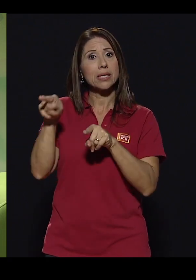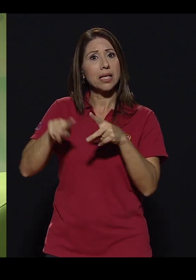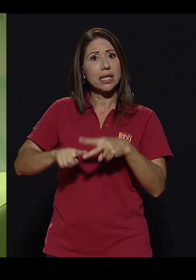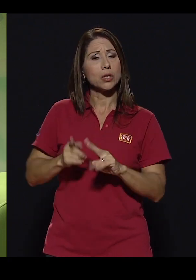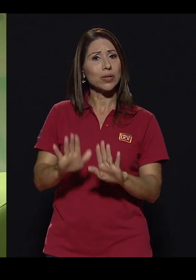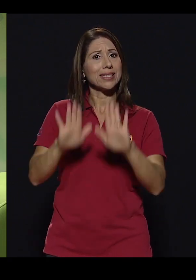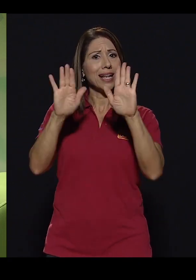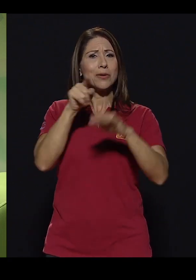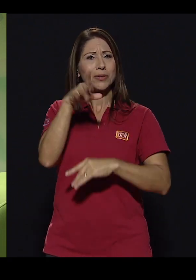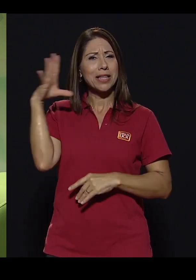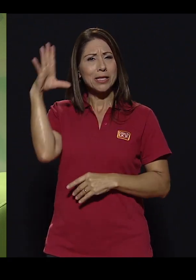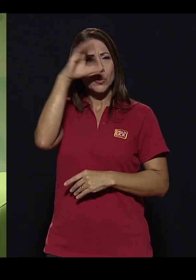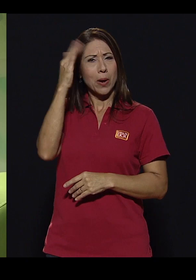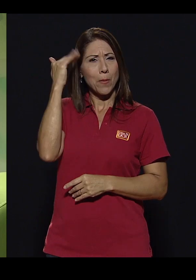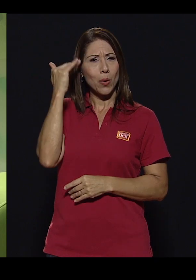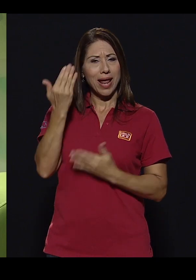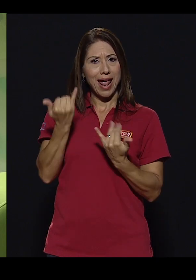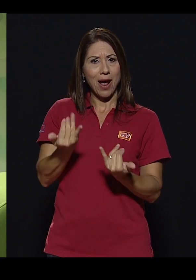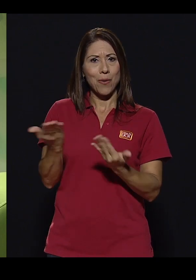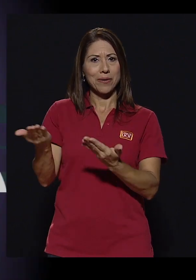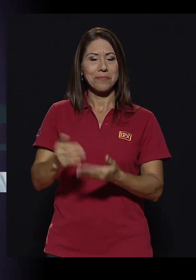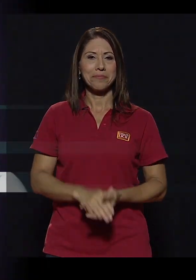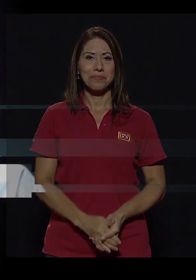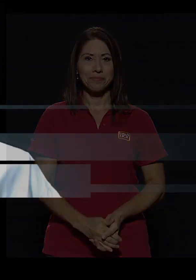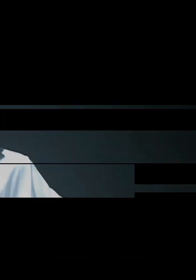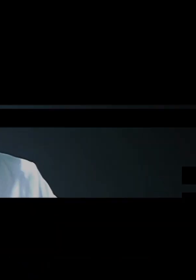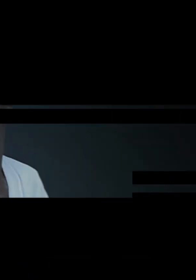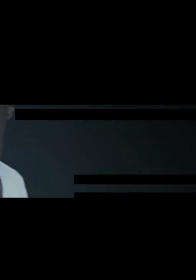excelente manera descubra porque a continuación